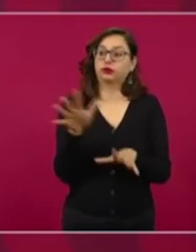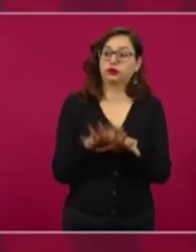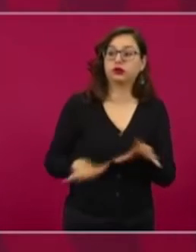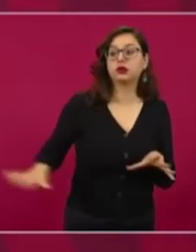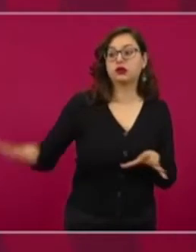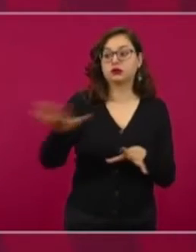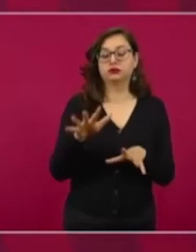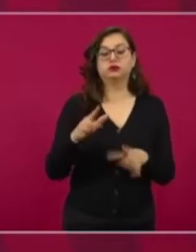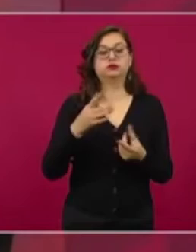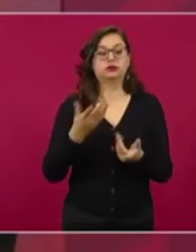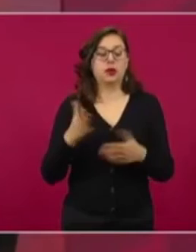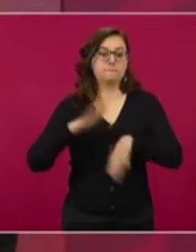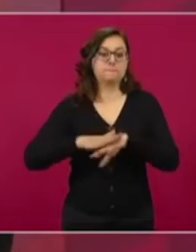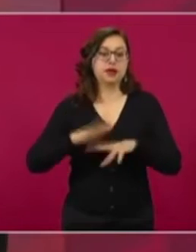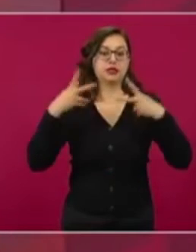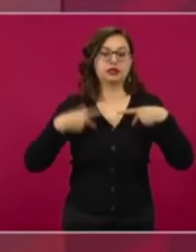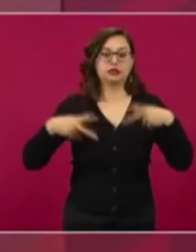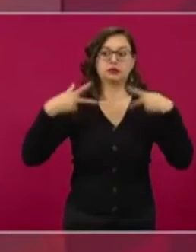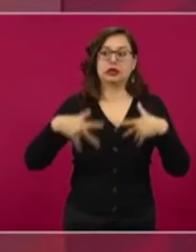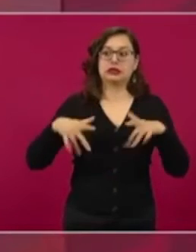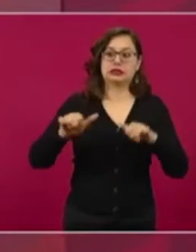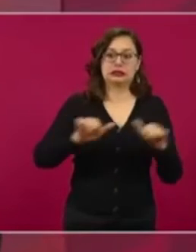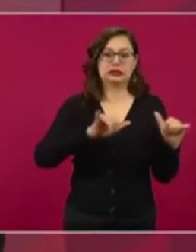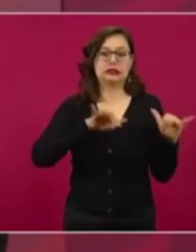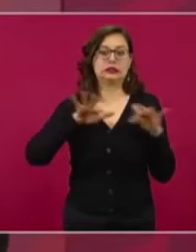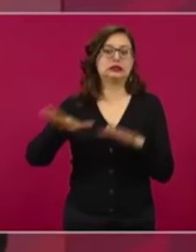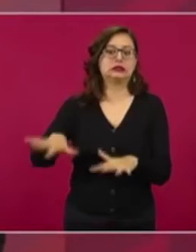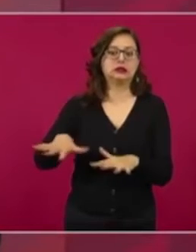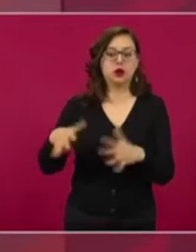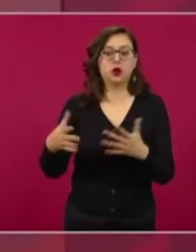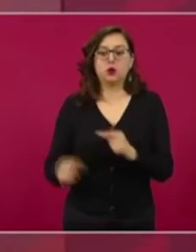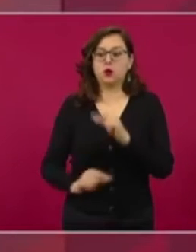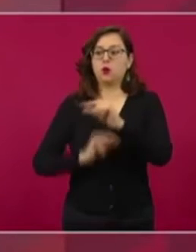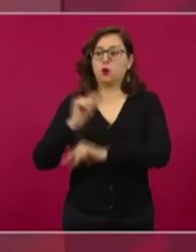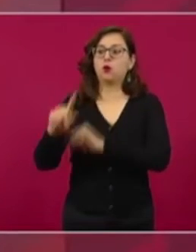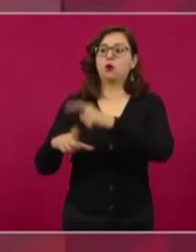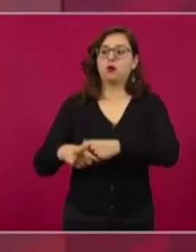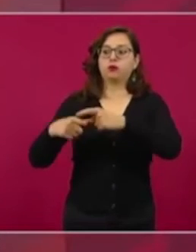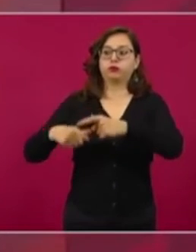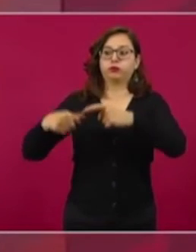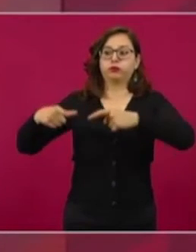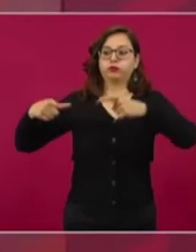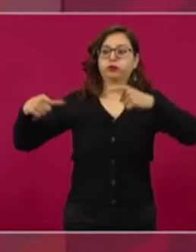seguir creciendo. Si se va a construir el nuevo aeropuerto internacional,